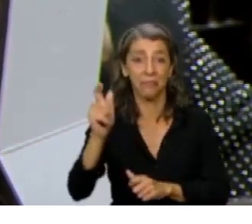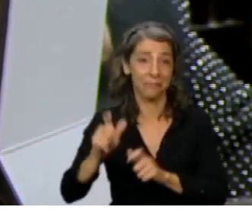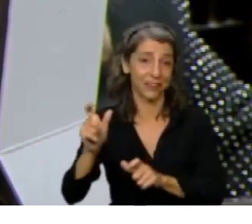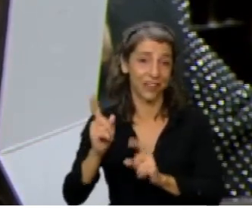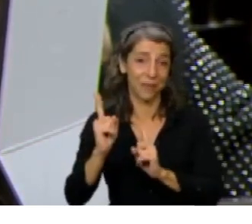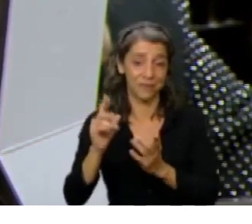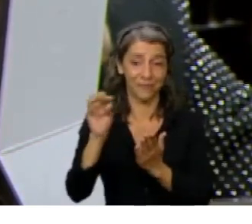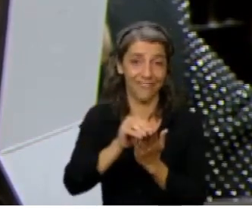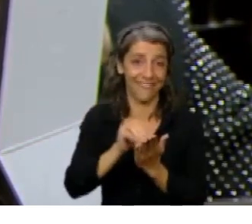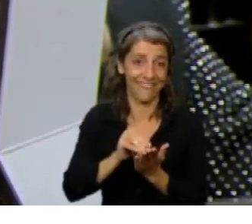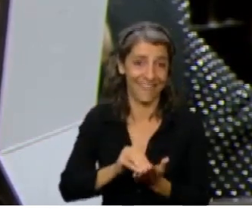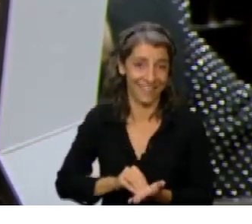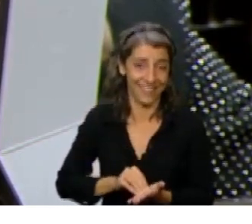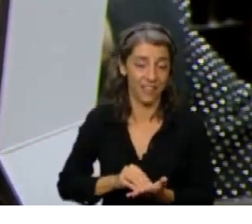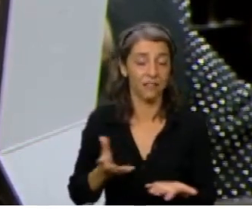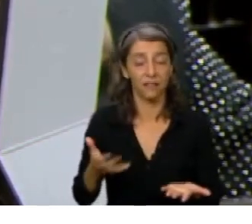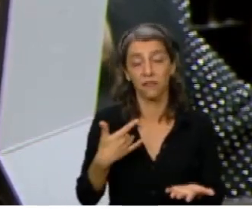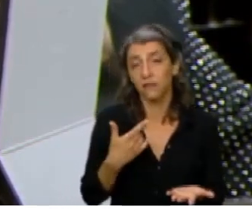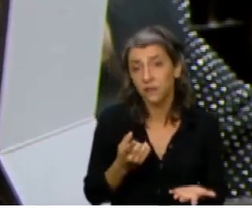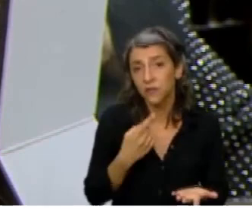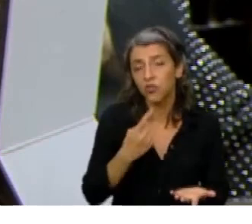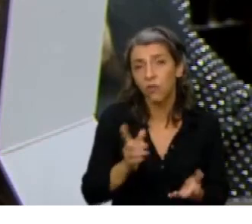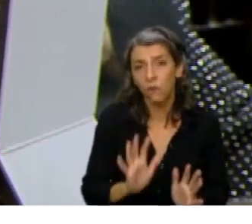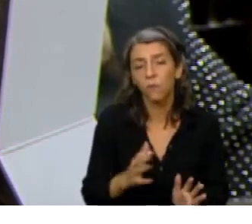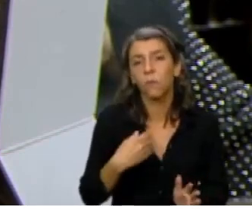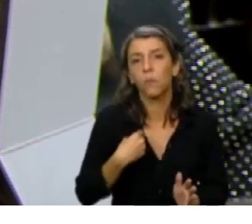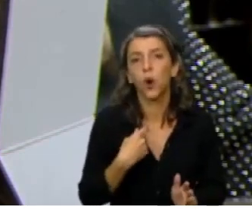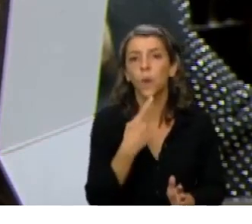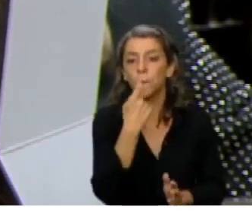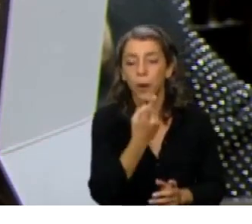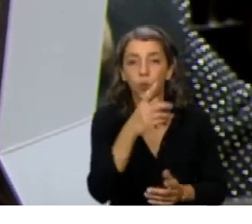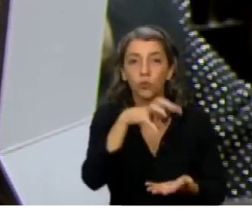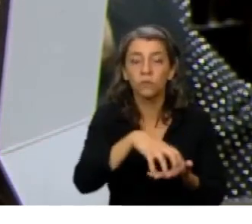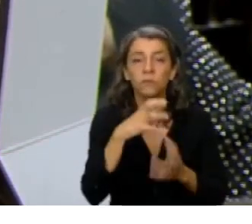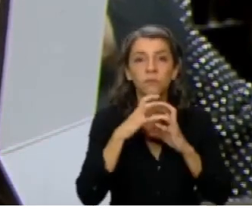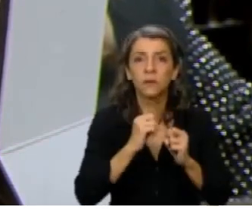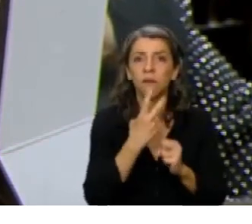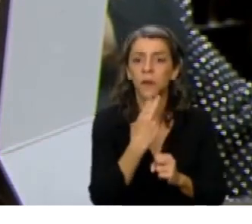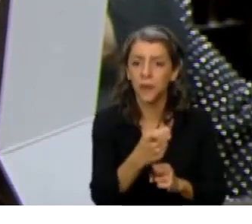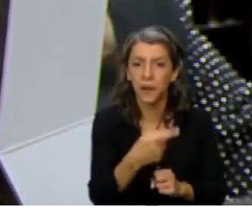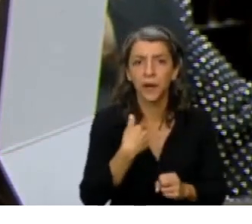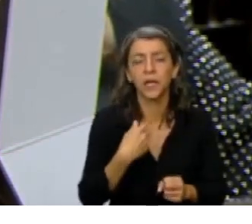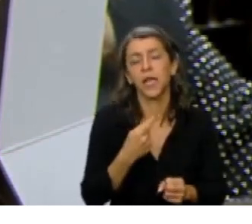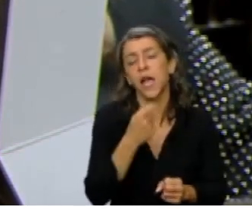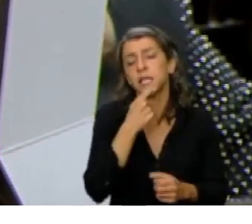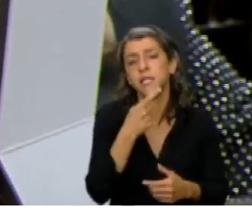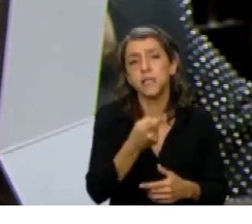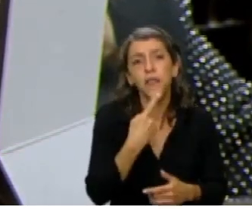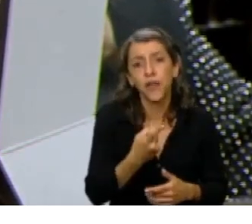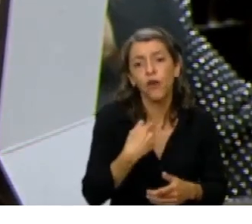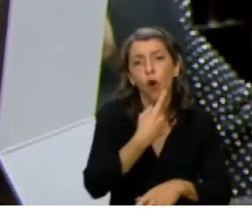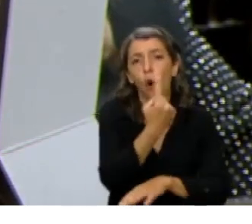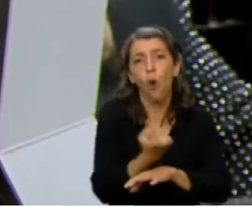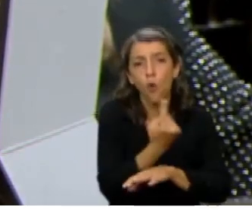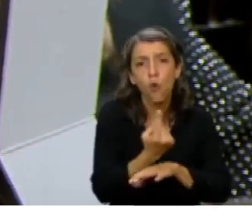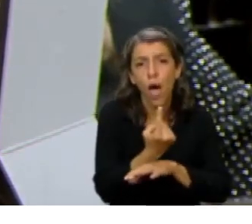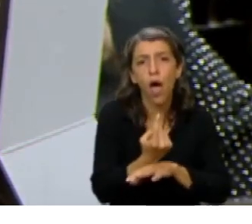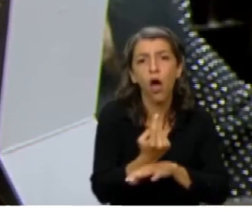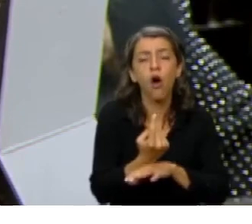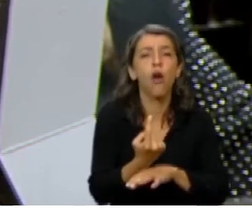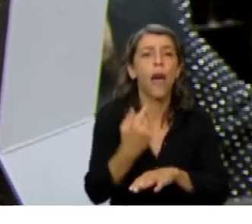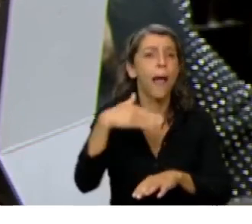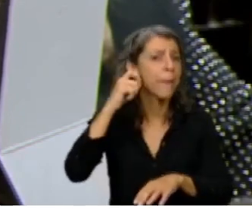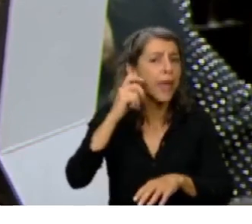digo porque si le preguntamos a la Secretaría de Energía cuánto es el costo de generar un megavatio hora, nos miente desde